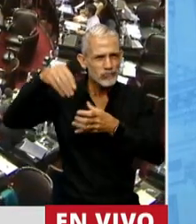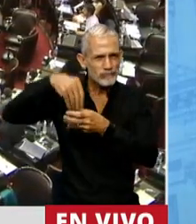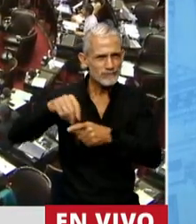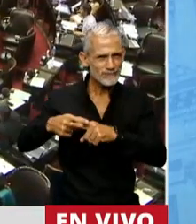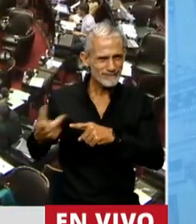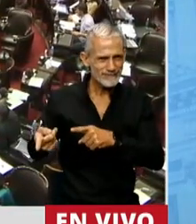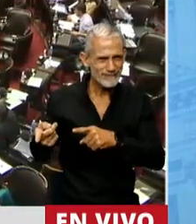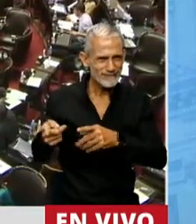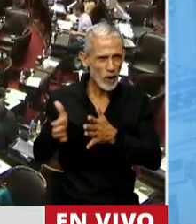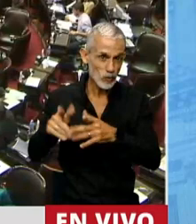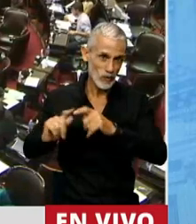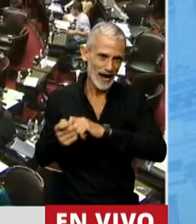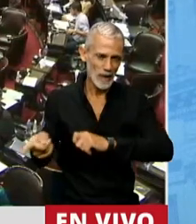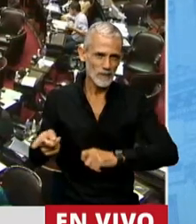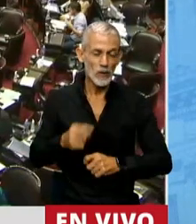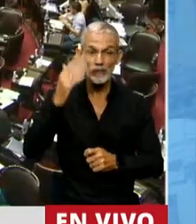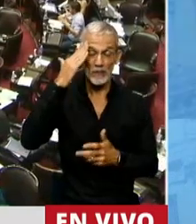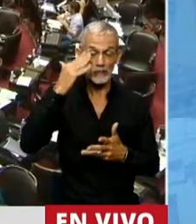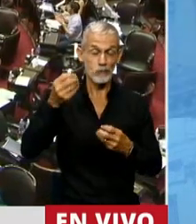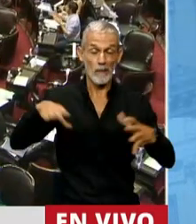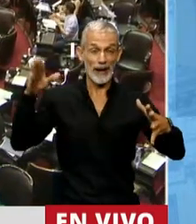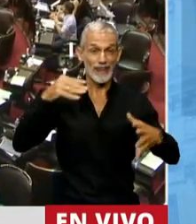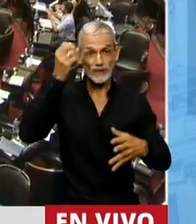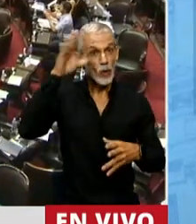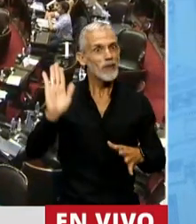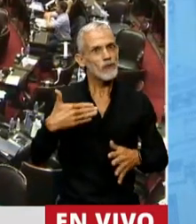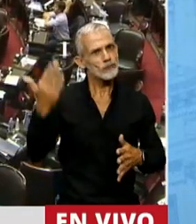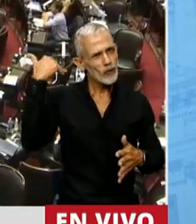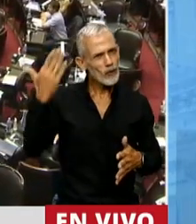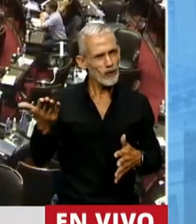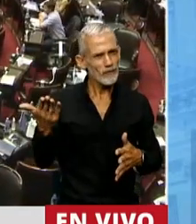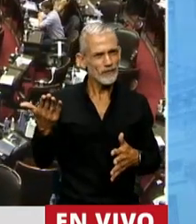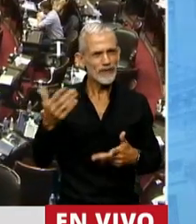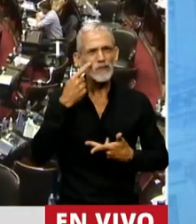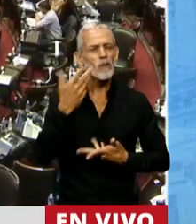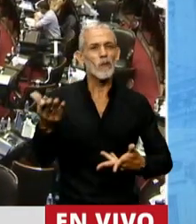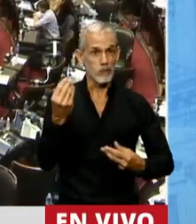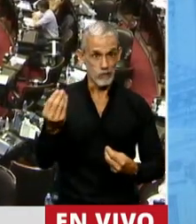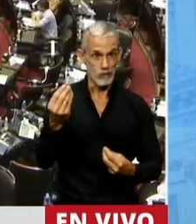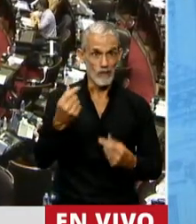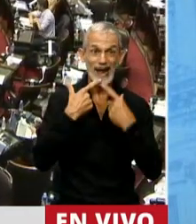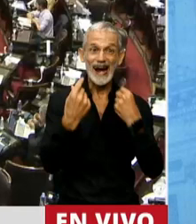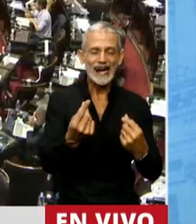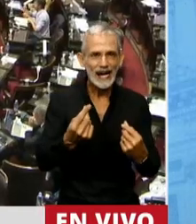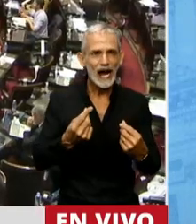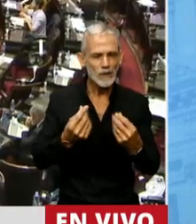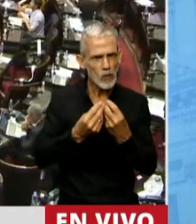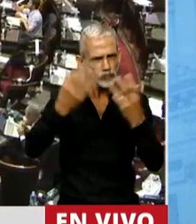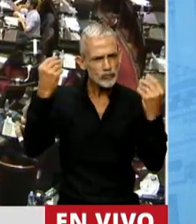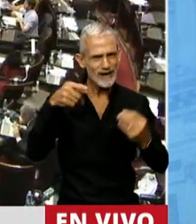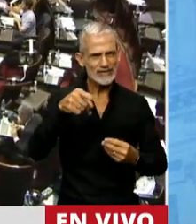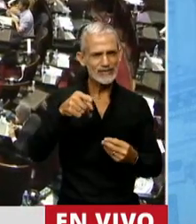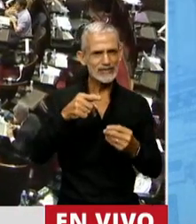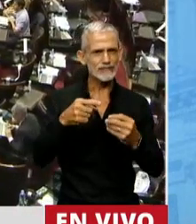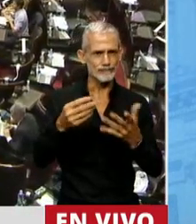esta Cámara. Esa desmemoria se vio reflejada y se ve reflejada muchas veces en el reclamo que hacen muchos de los